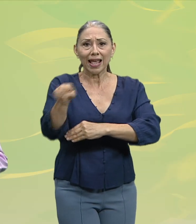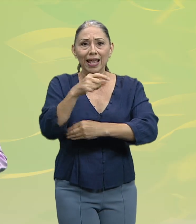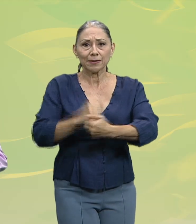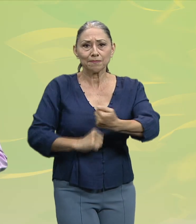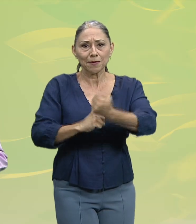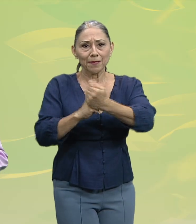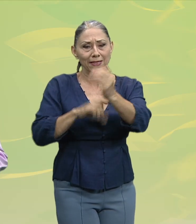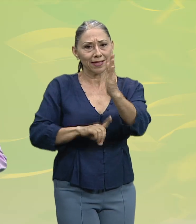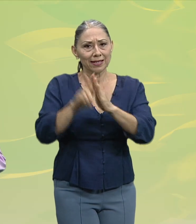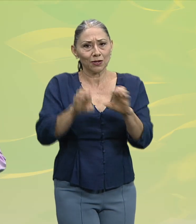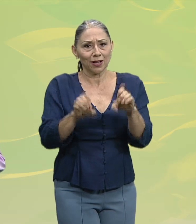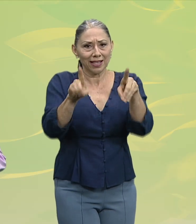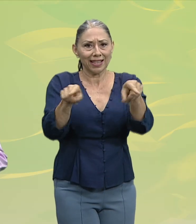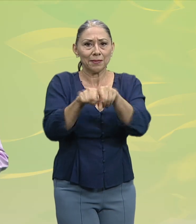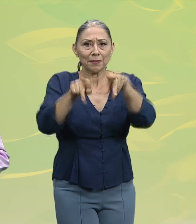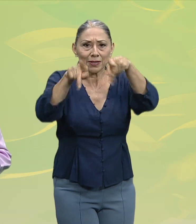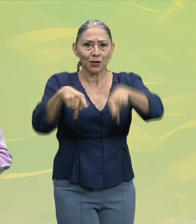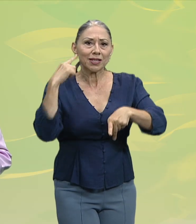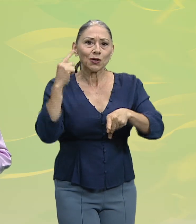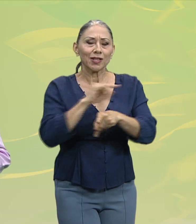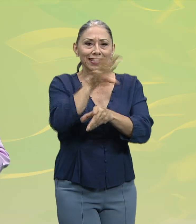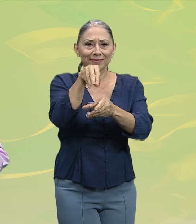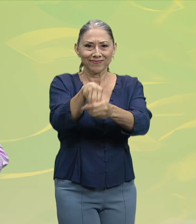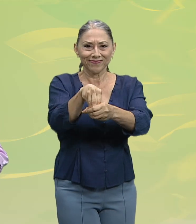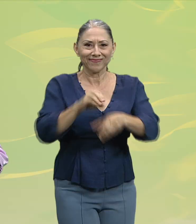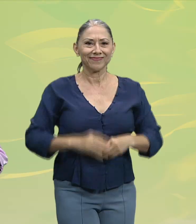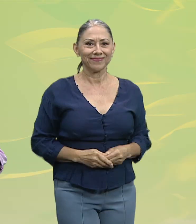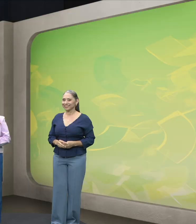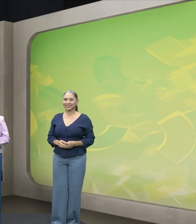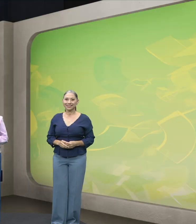desarrollo académico y la inclusión de personas sordas.